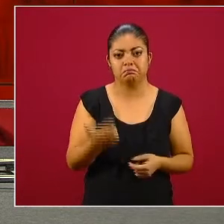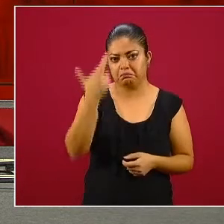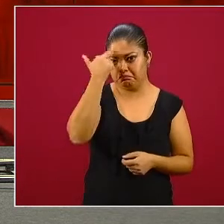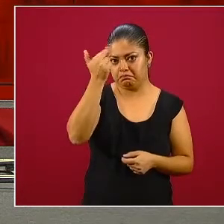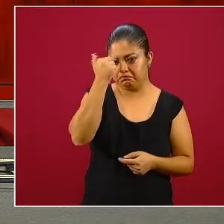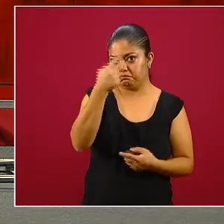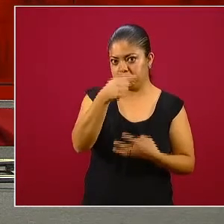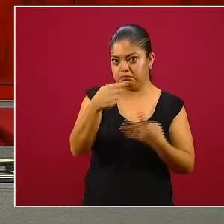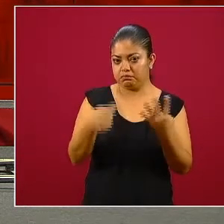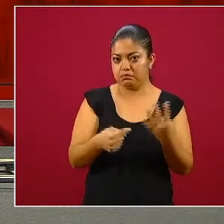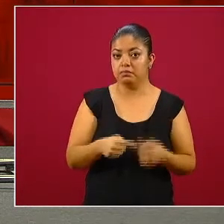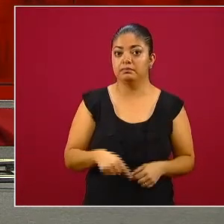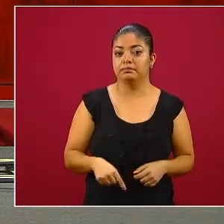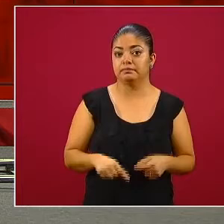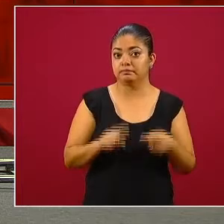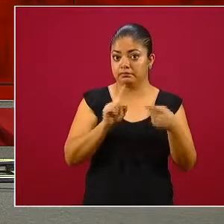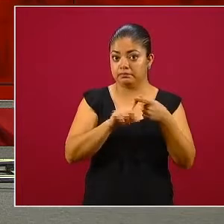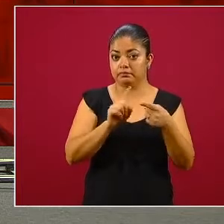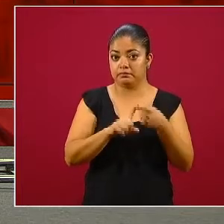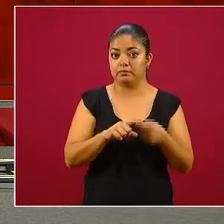es porque cuando uno